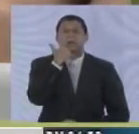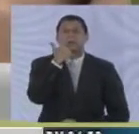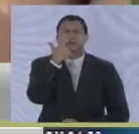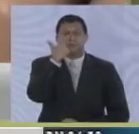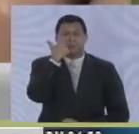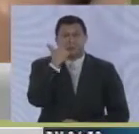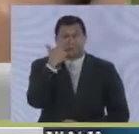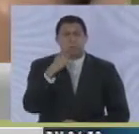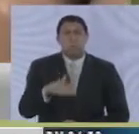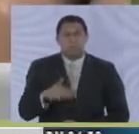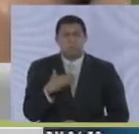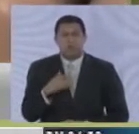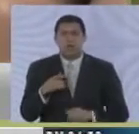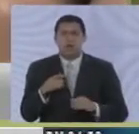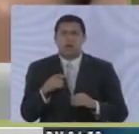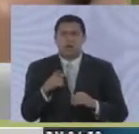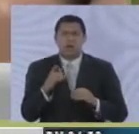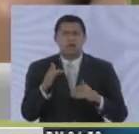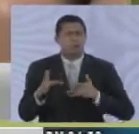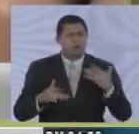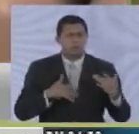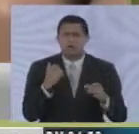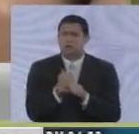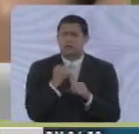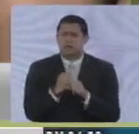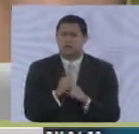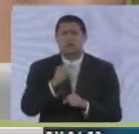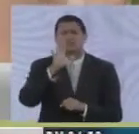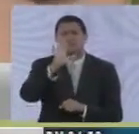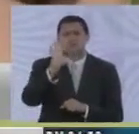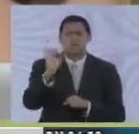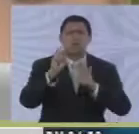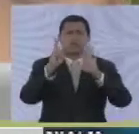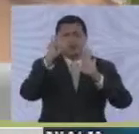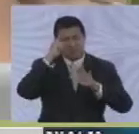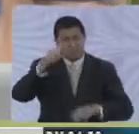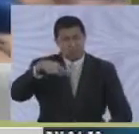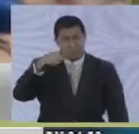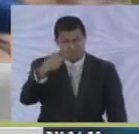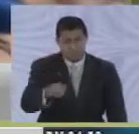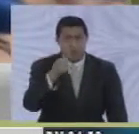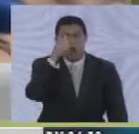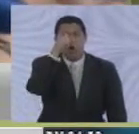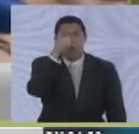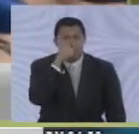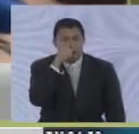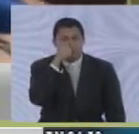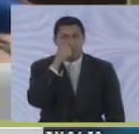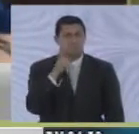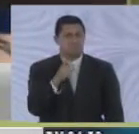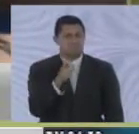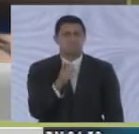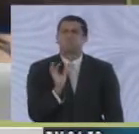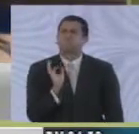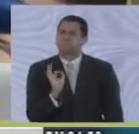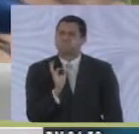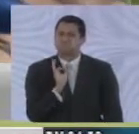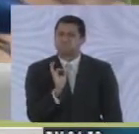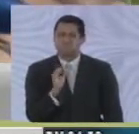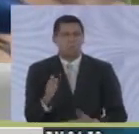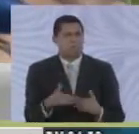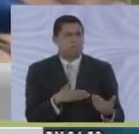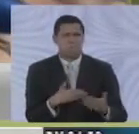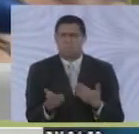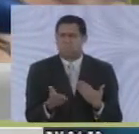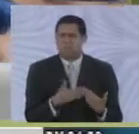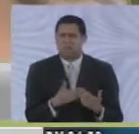el paciente puede ingresar a sus actividades laborales entre 5 y 7 días posterior a la cirugía. O sea que definitivamente no vale la pena que